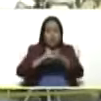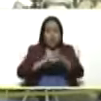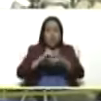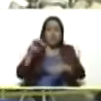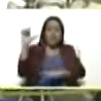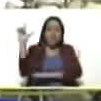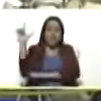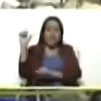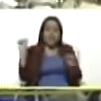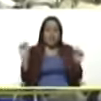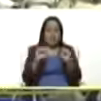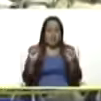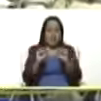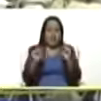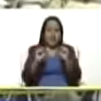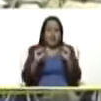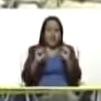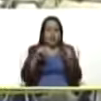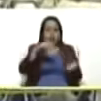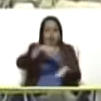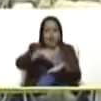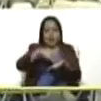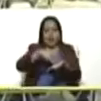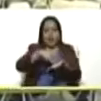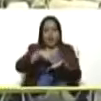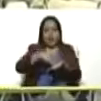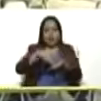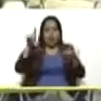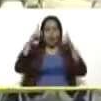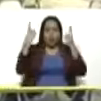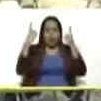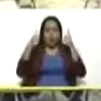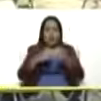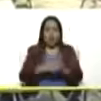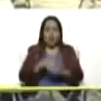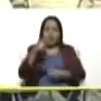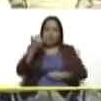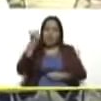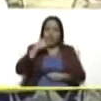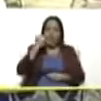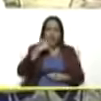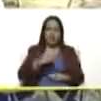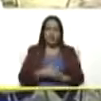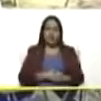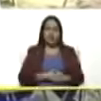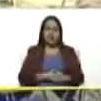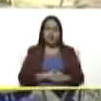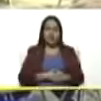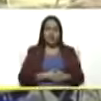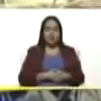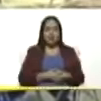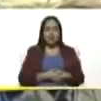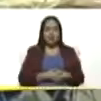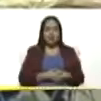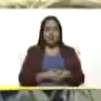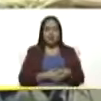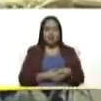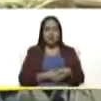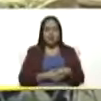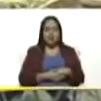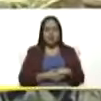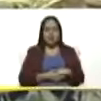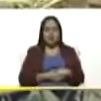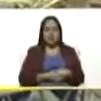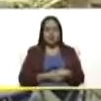larense, merideña, mirandina, guaireña, hasta valenciana, de la tierra, del